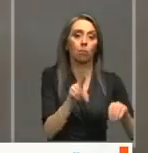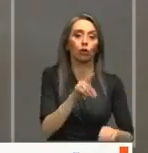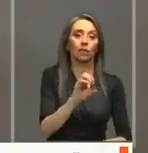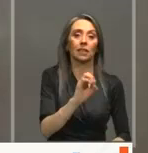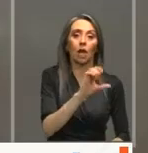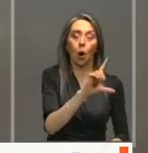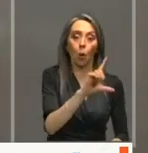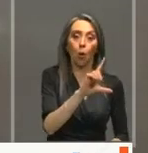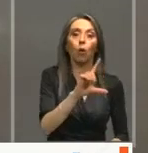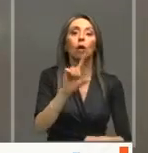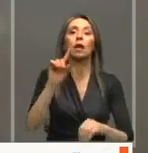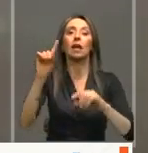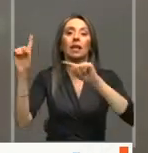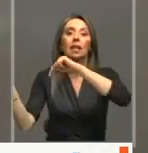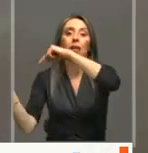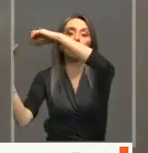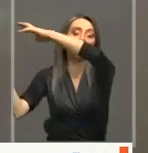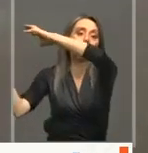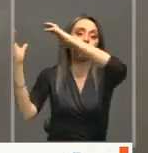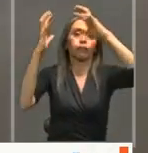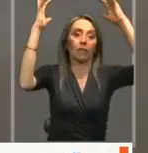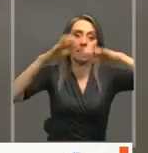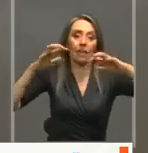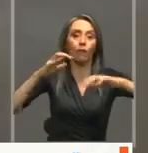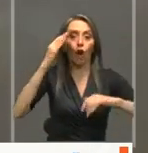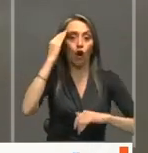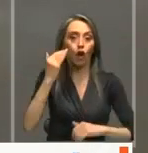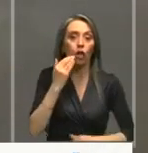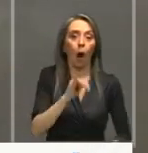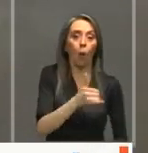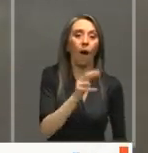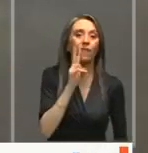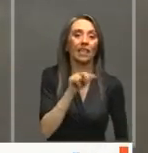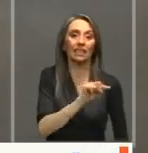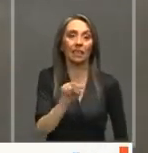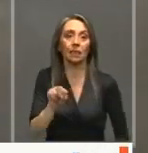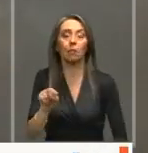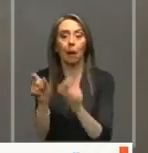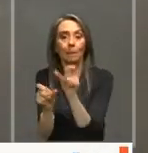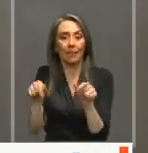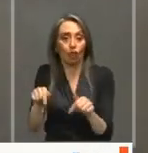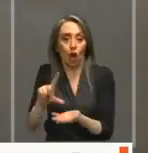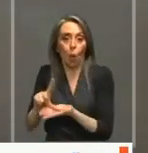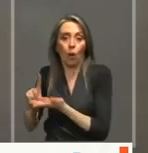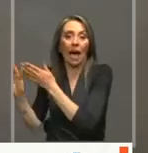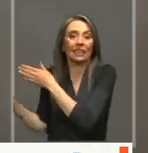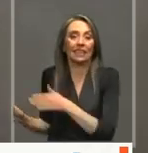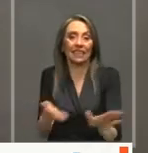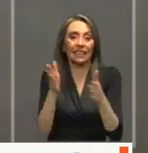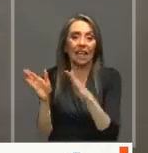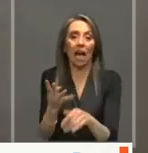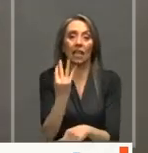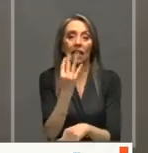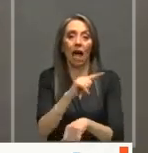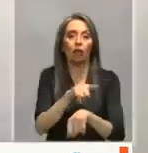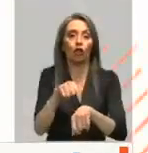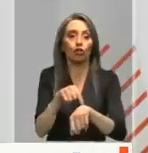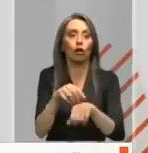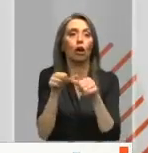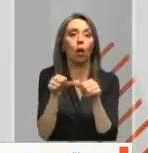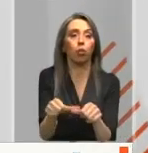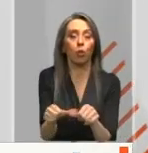tocará suelo coreano entre jueves y viernes de esta semana. Este será un proceso de salida que tendrá una duración de 14 horas